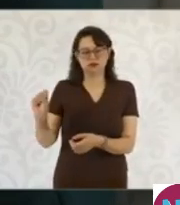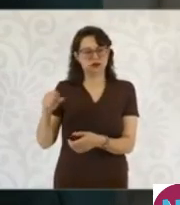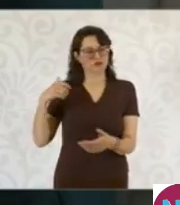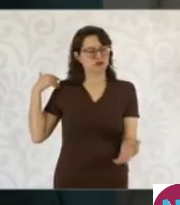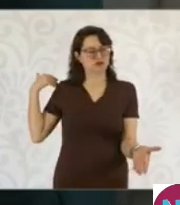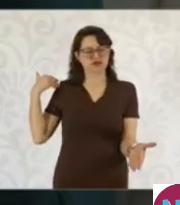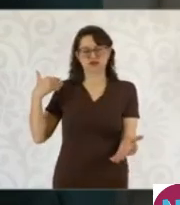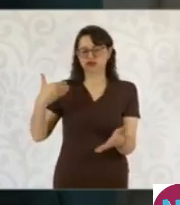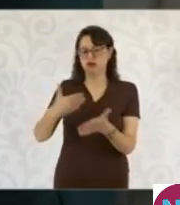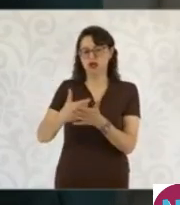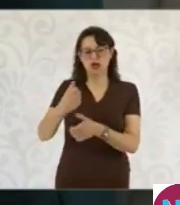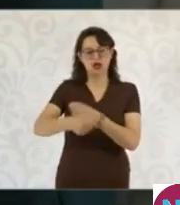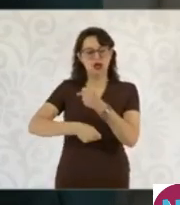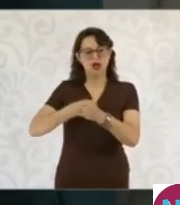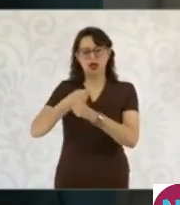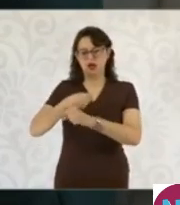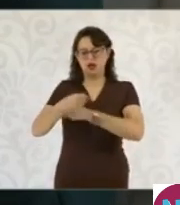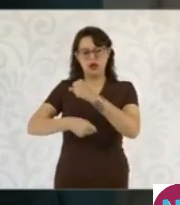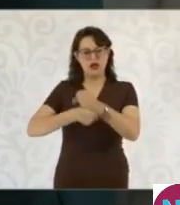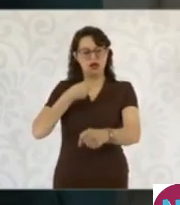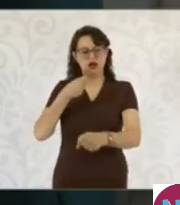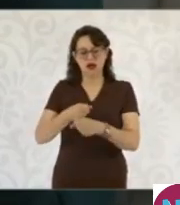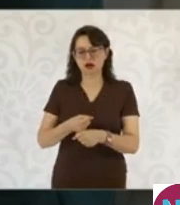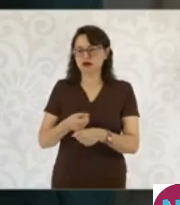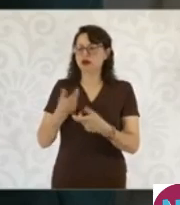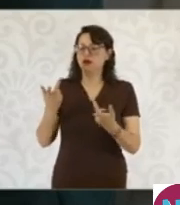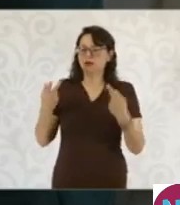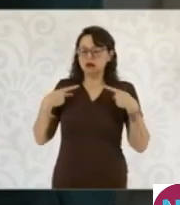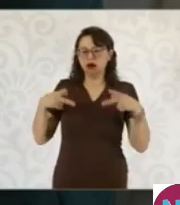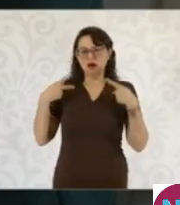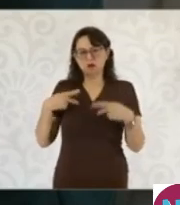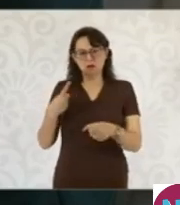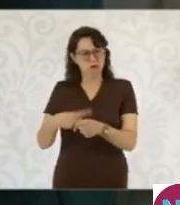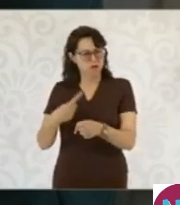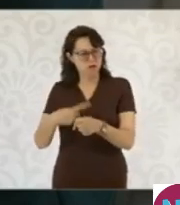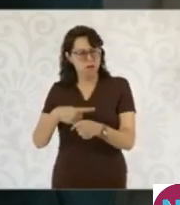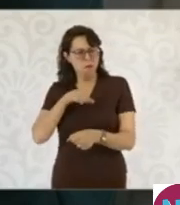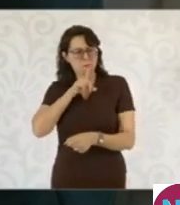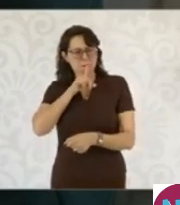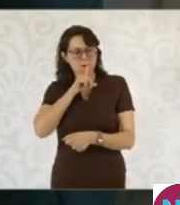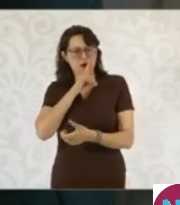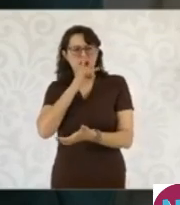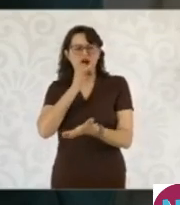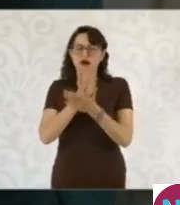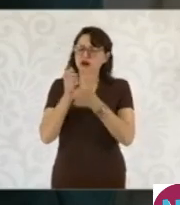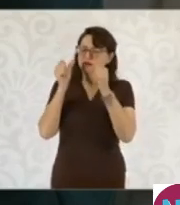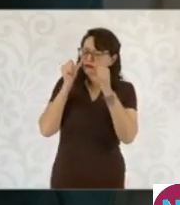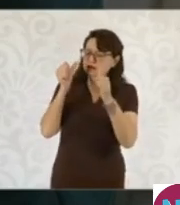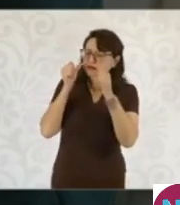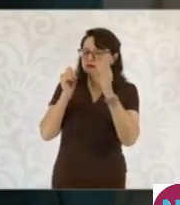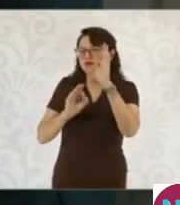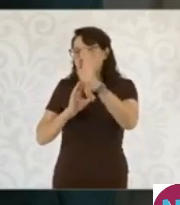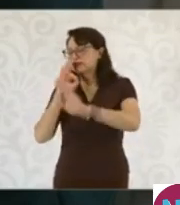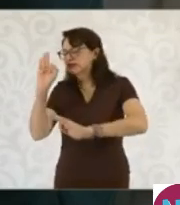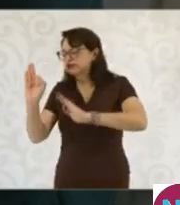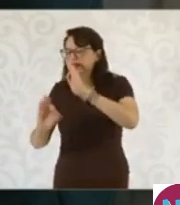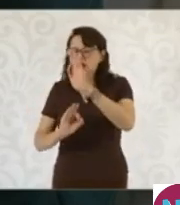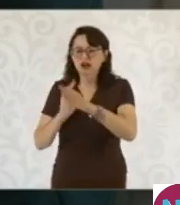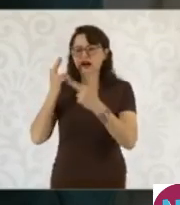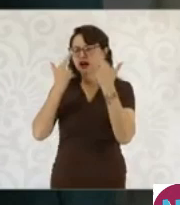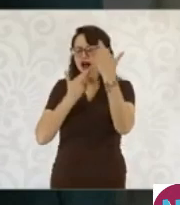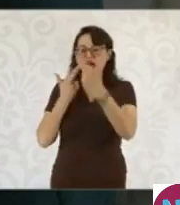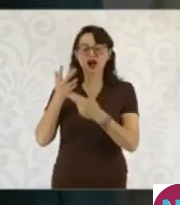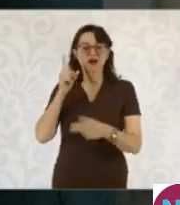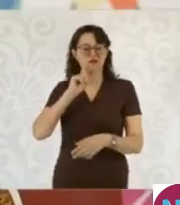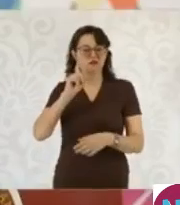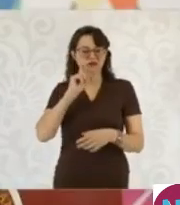años y es una atención integral y continua de los pacientes, desde las mujeres en edad reproductiva, las niñas y